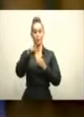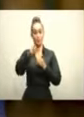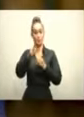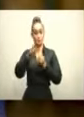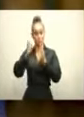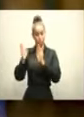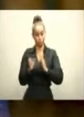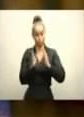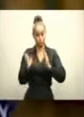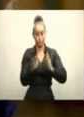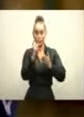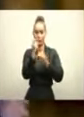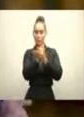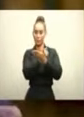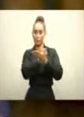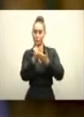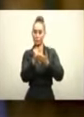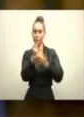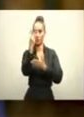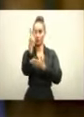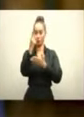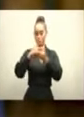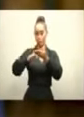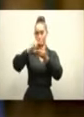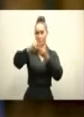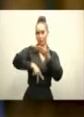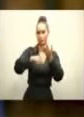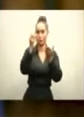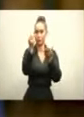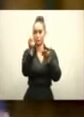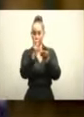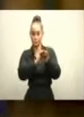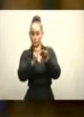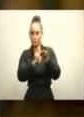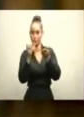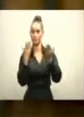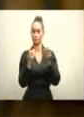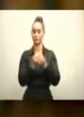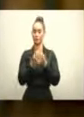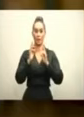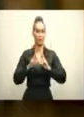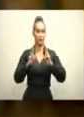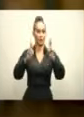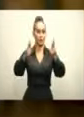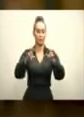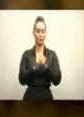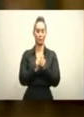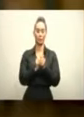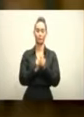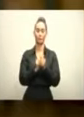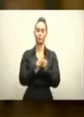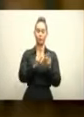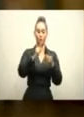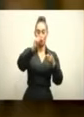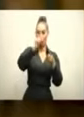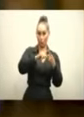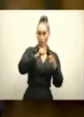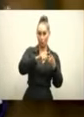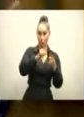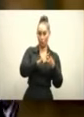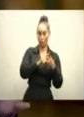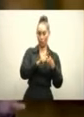en pocas semanas dos presupuestos en medio de la mayor urgencia, uno complementario y el